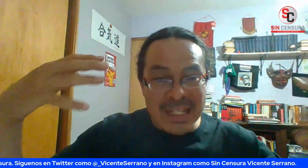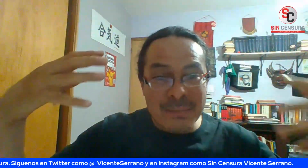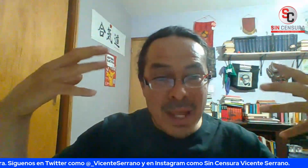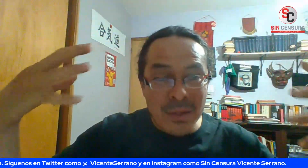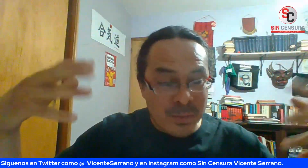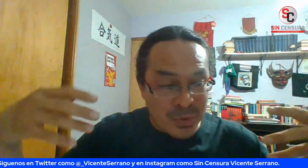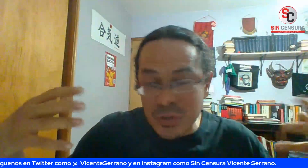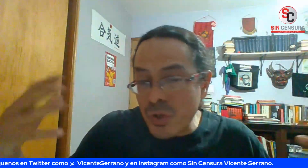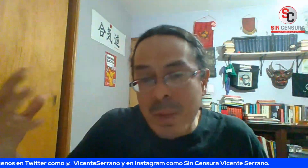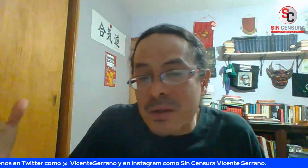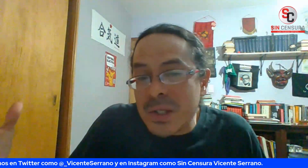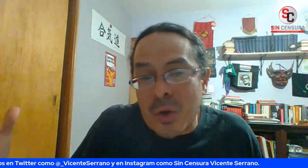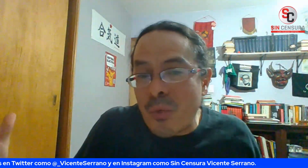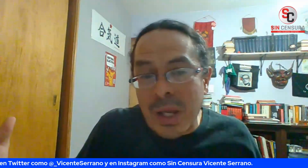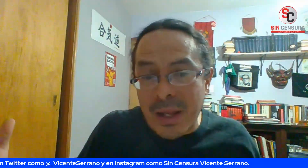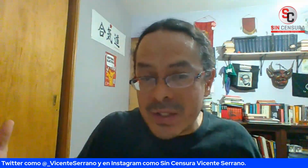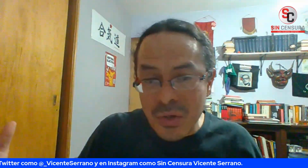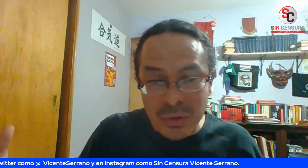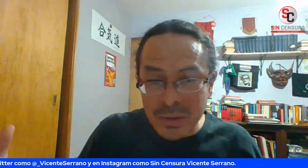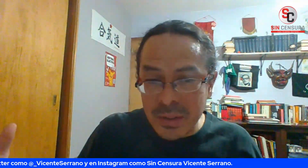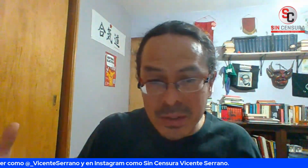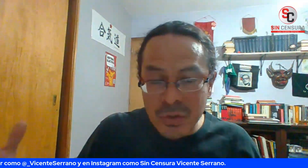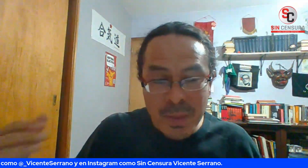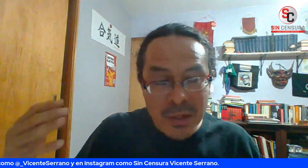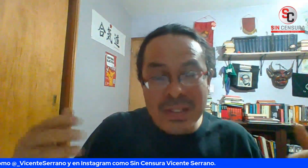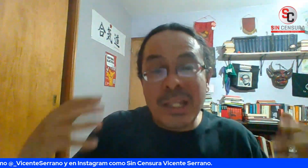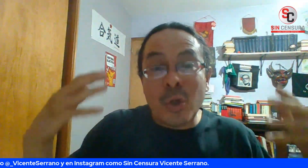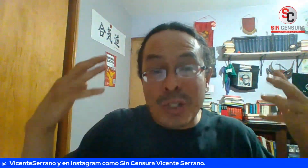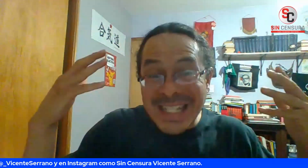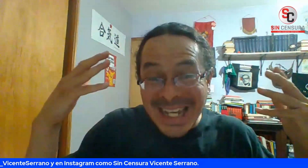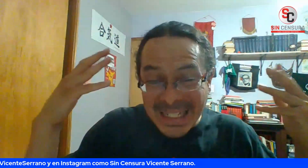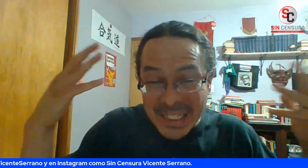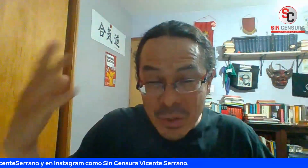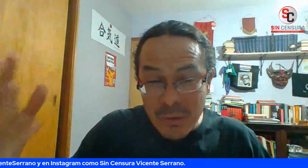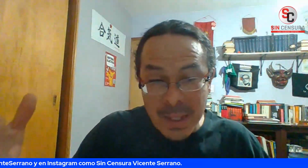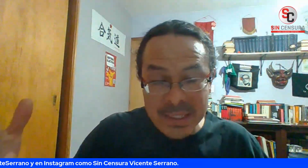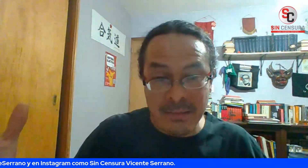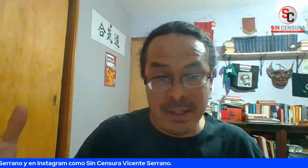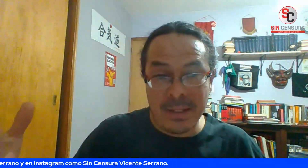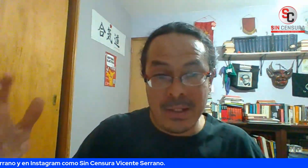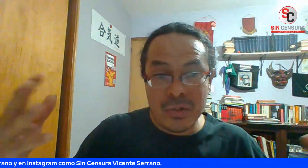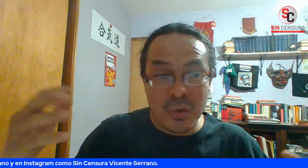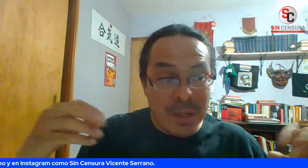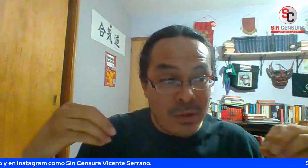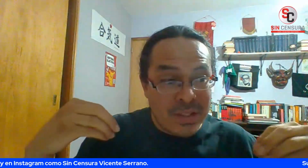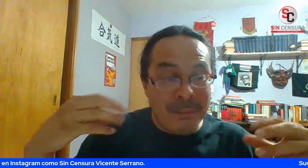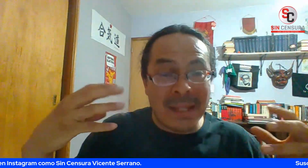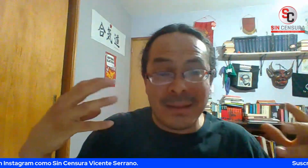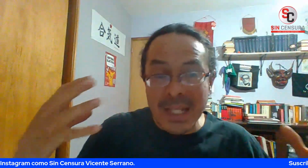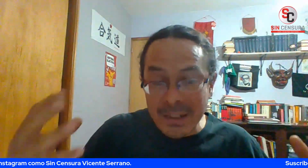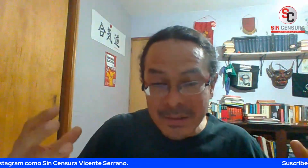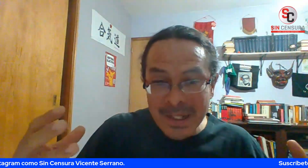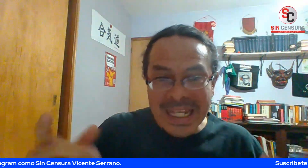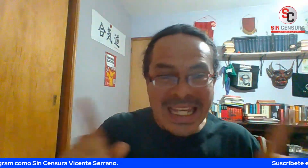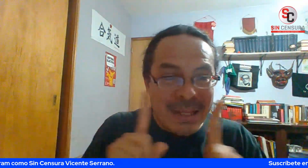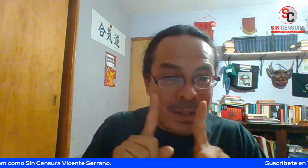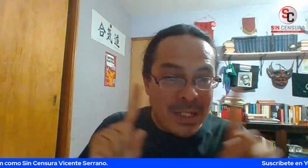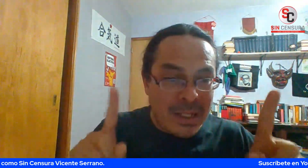los grandes medios, pues no son medios de comunicación, son medios de intoxicación masiva, son medios de